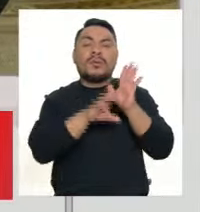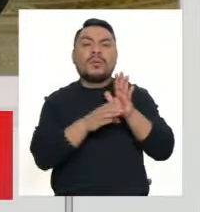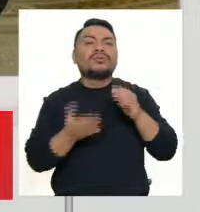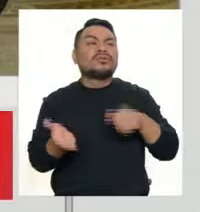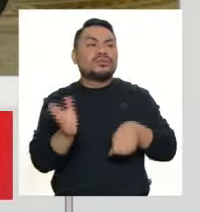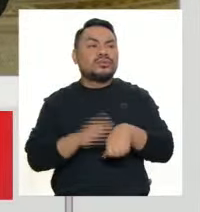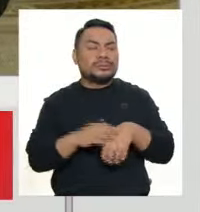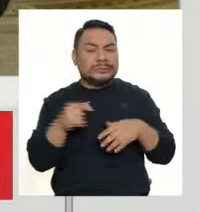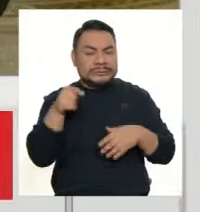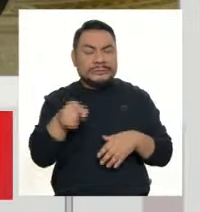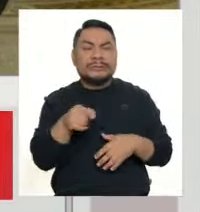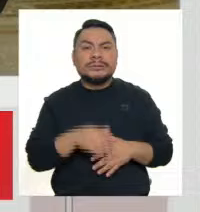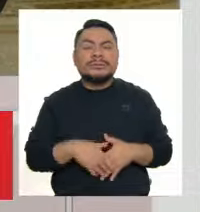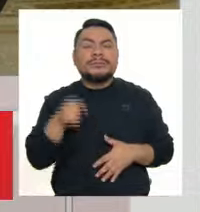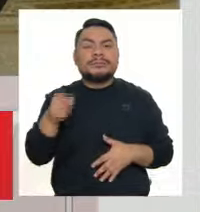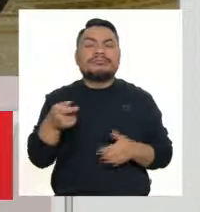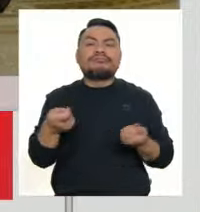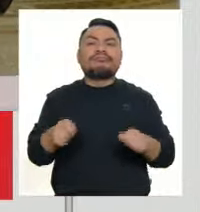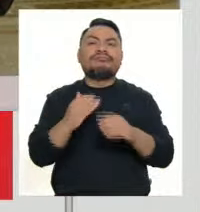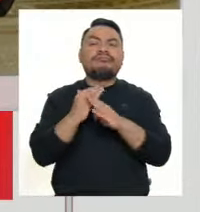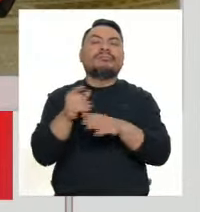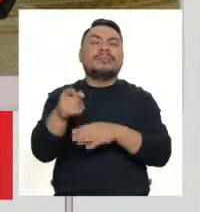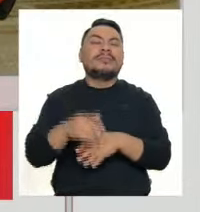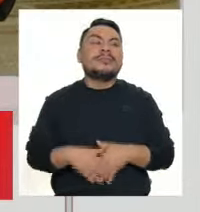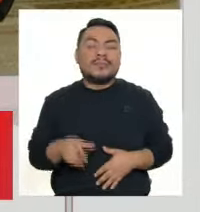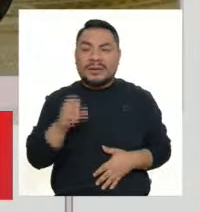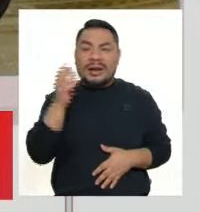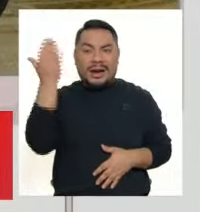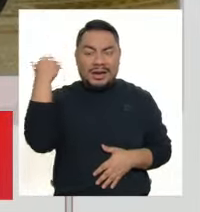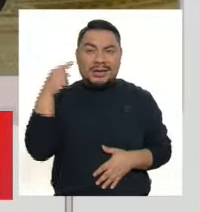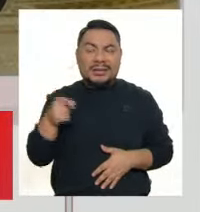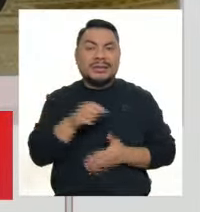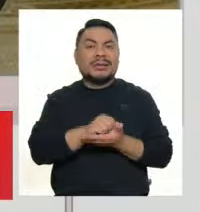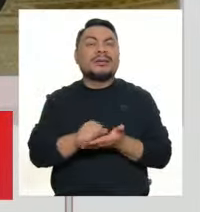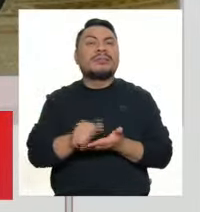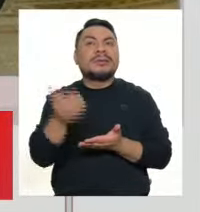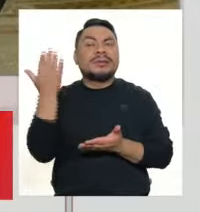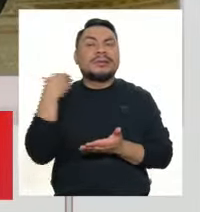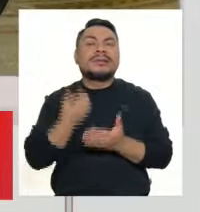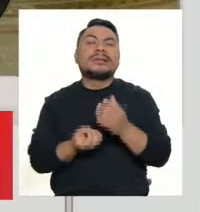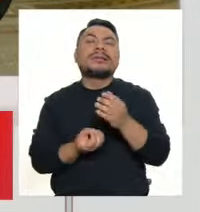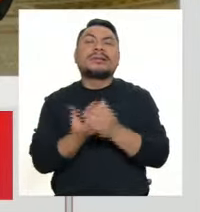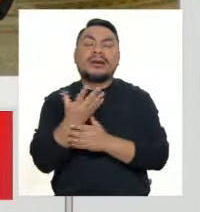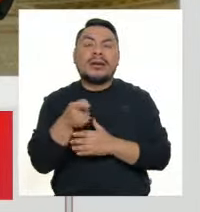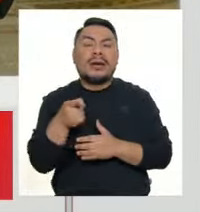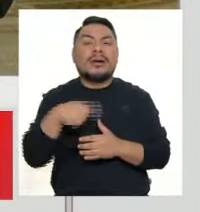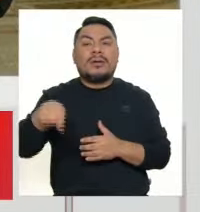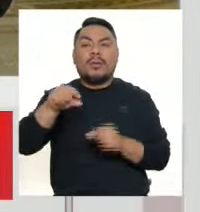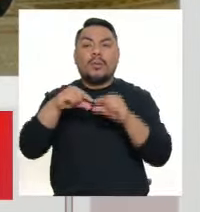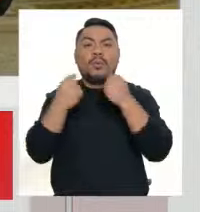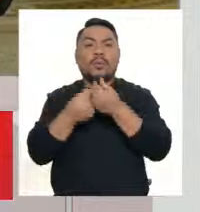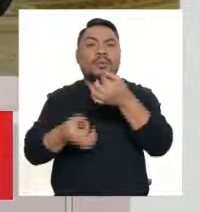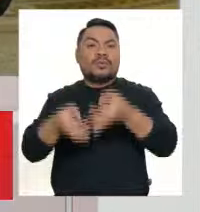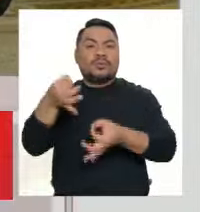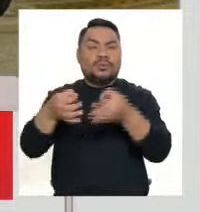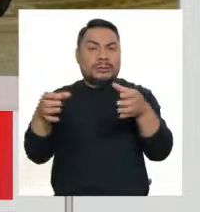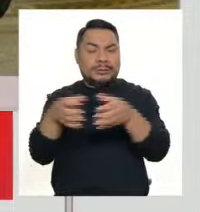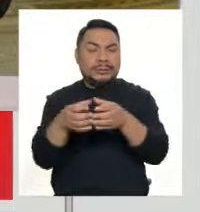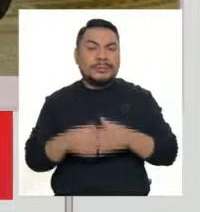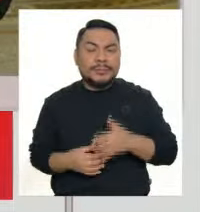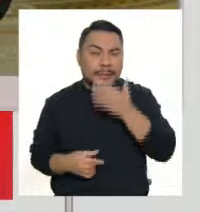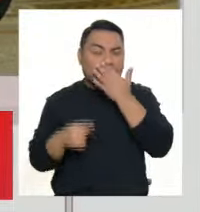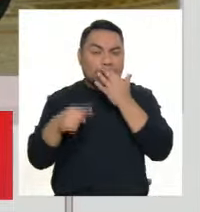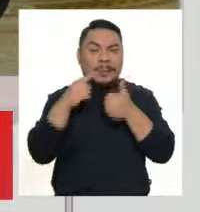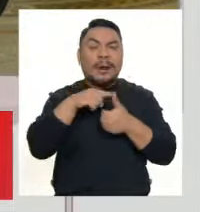respecto a esta inhabilitación que se dio en el mes de septiembre de los miembros de la Junta Nacional de Justicia,